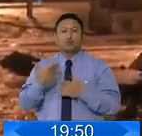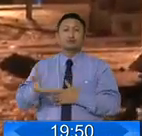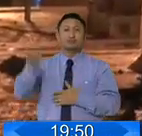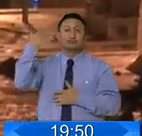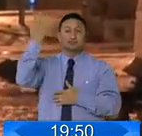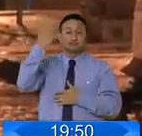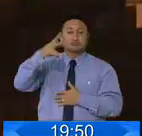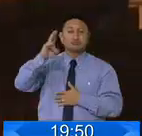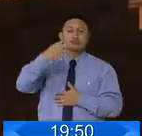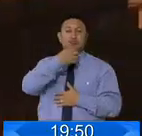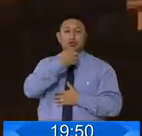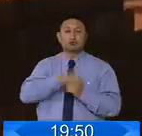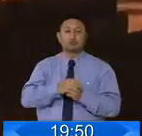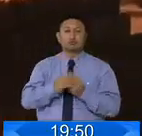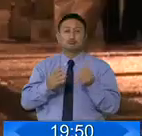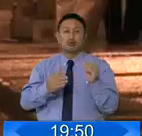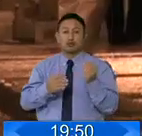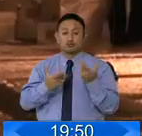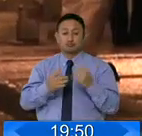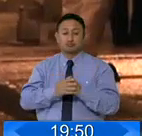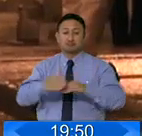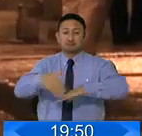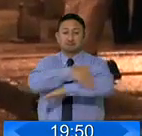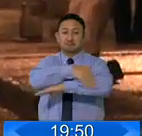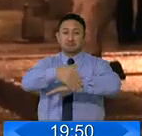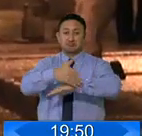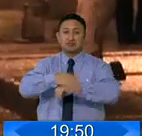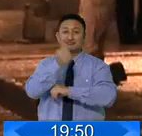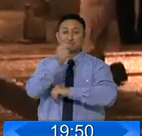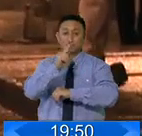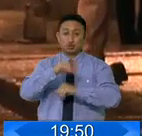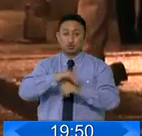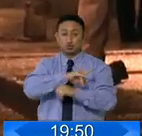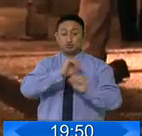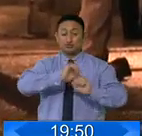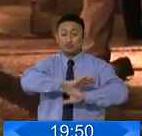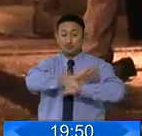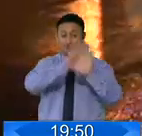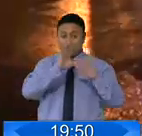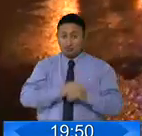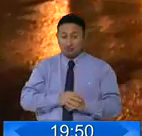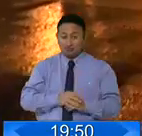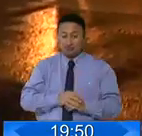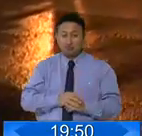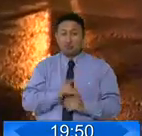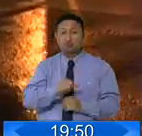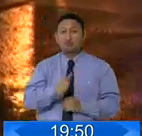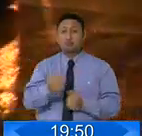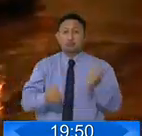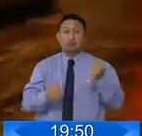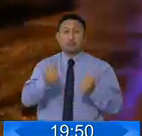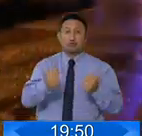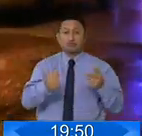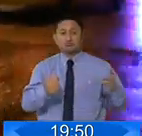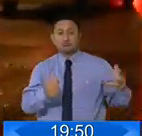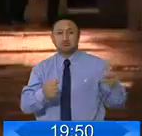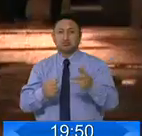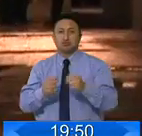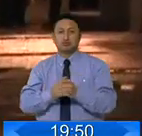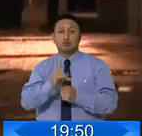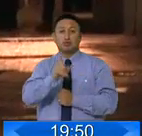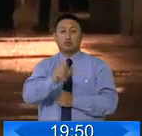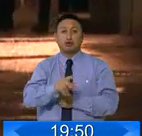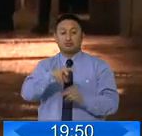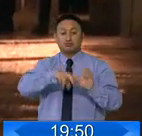pasado 17 de agosto. Un joven que caminaba por una de las calles del sur de Quito en horas de la noche es abordado por un vehículo del cual se baja